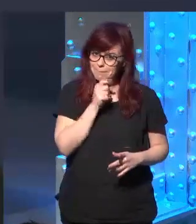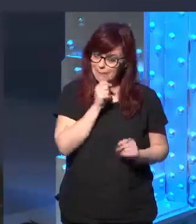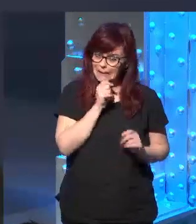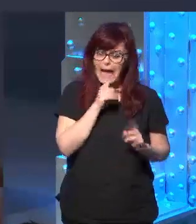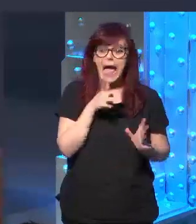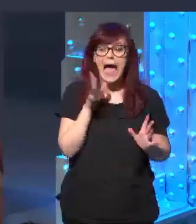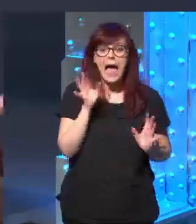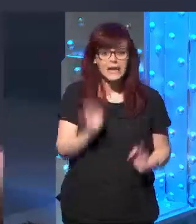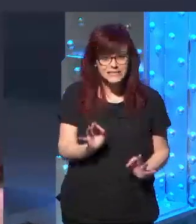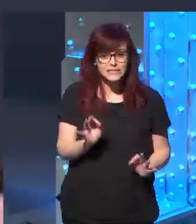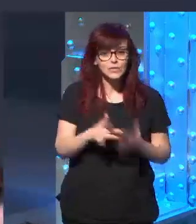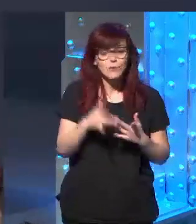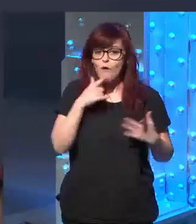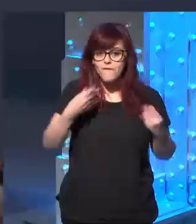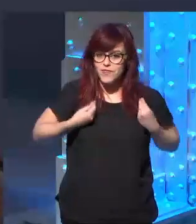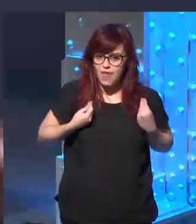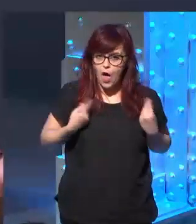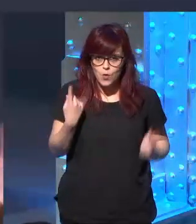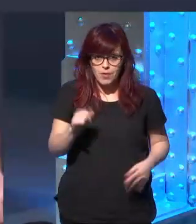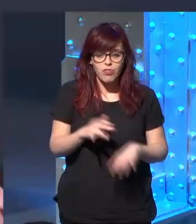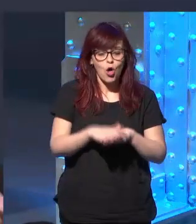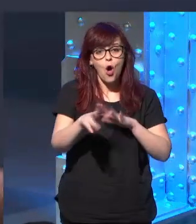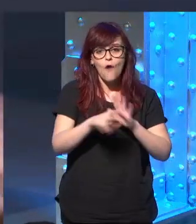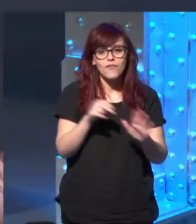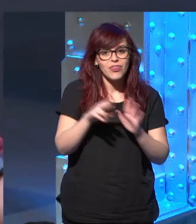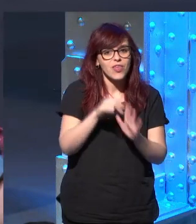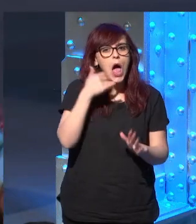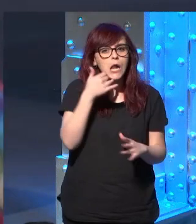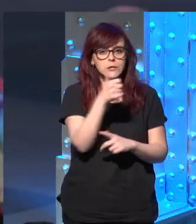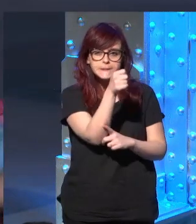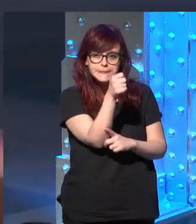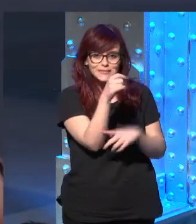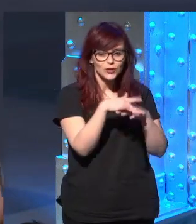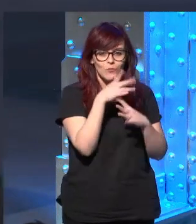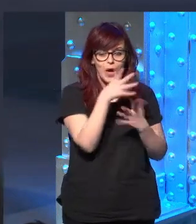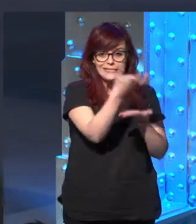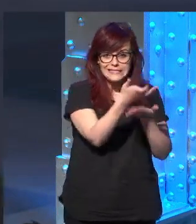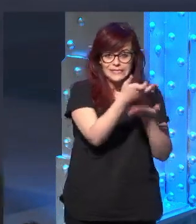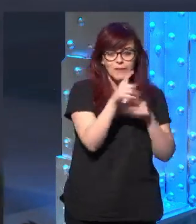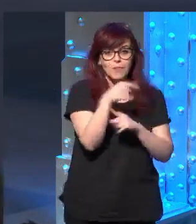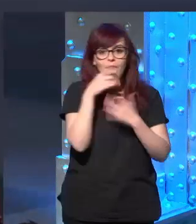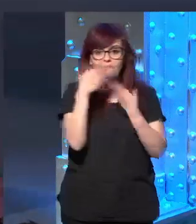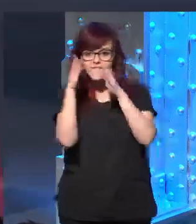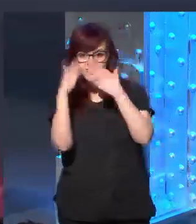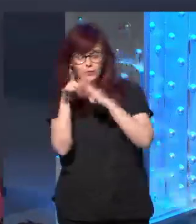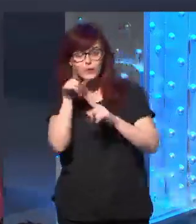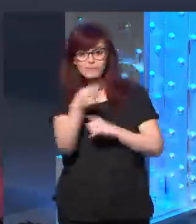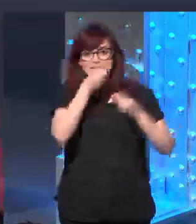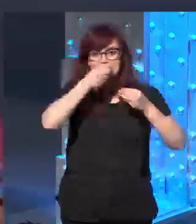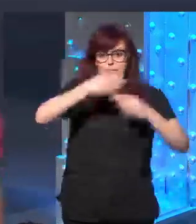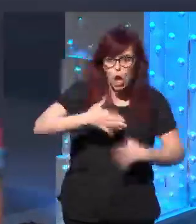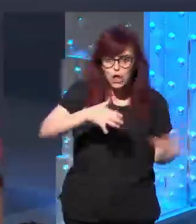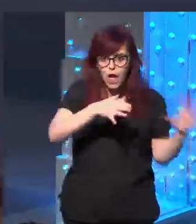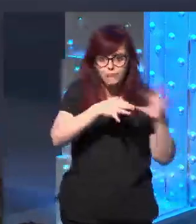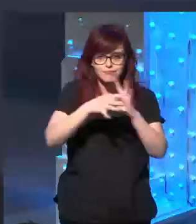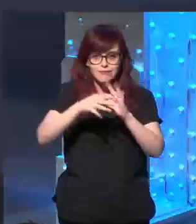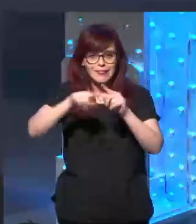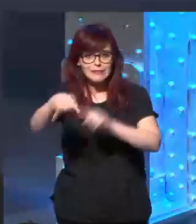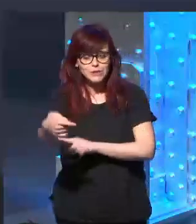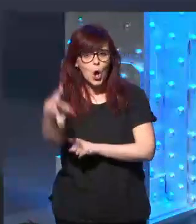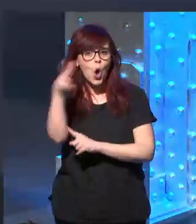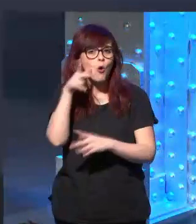Es que sé que en algún momento de mi vida me va a pasar esto. Voy a sacar un vídeo por la calle de alguien que alguien conoce y lo voy a publicar en Facebook. Voy a contar una historia o una